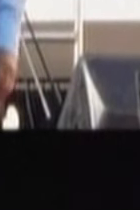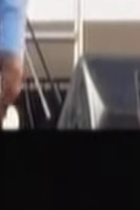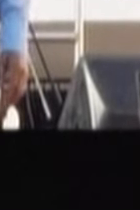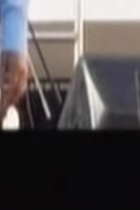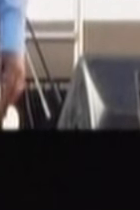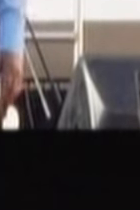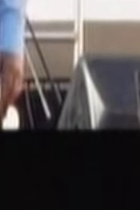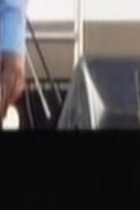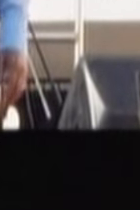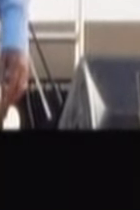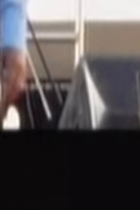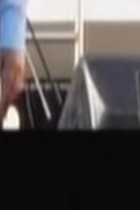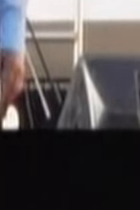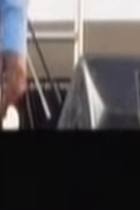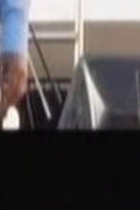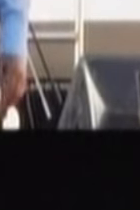nada.